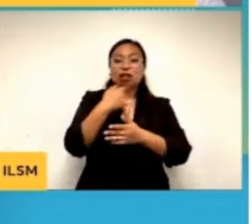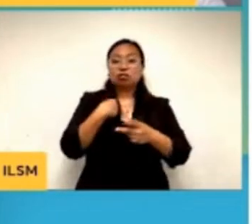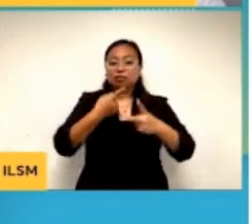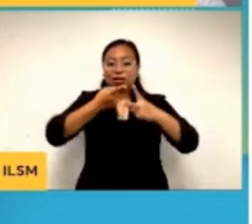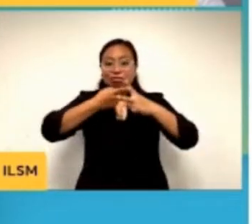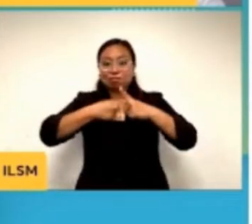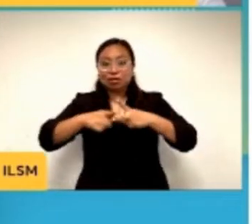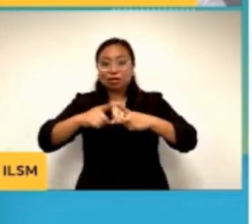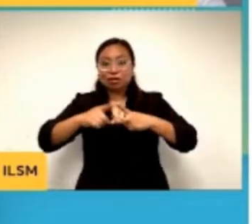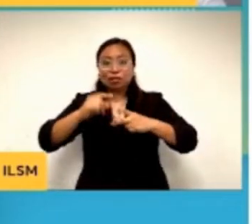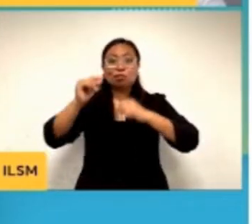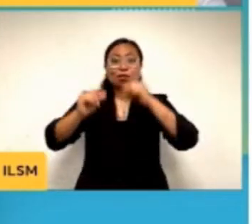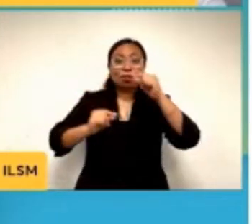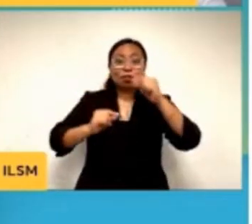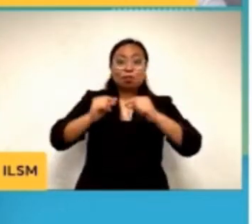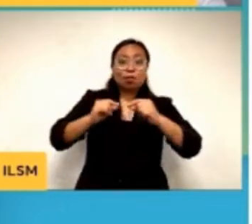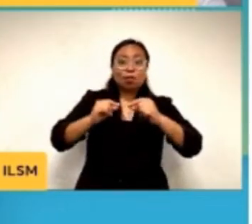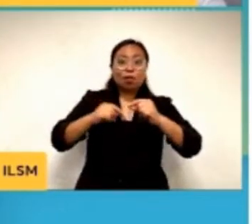surgió Speakers.